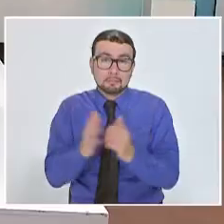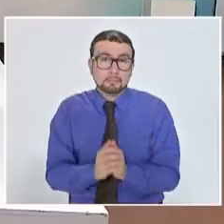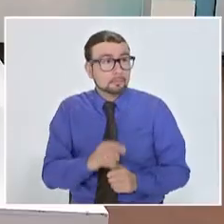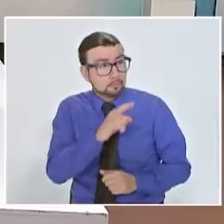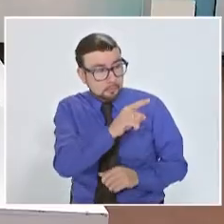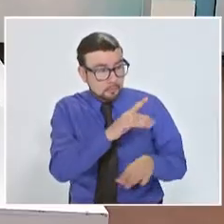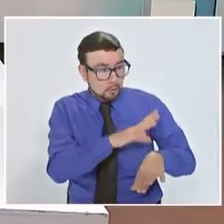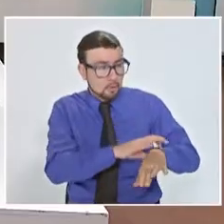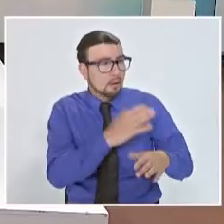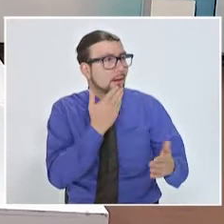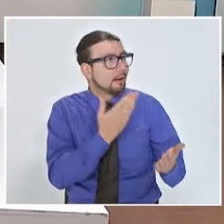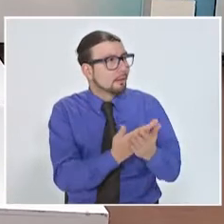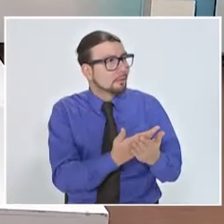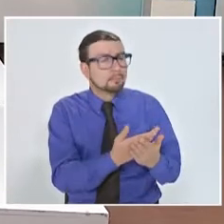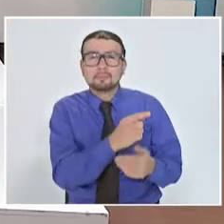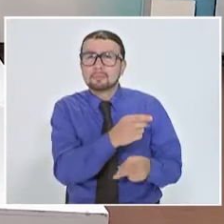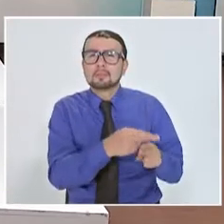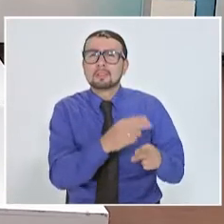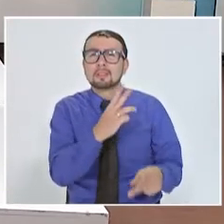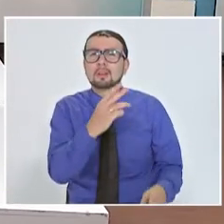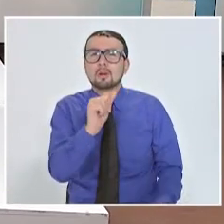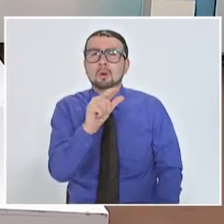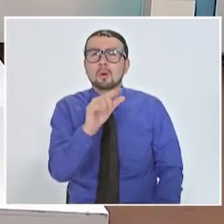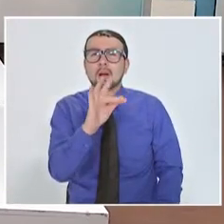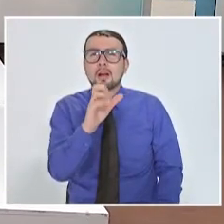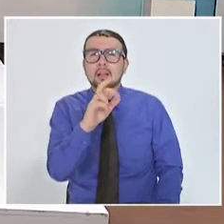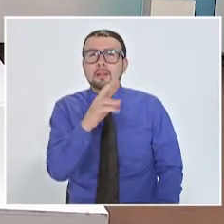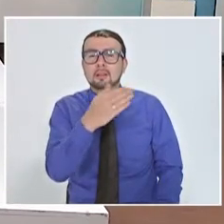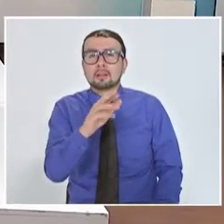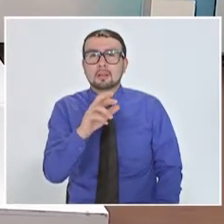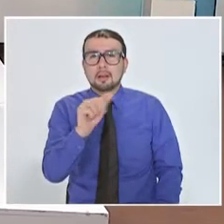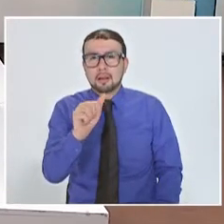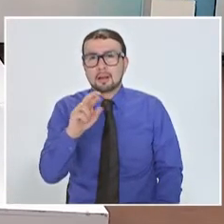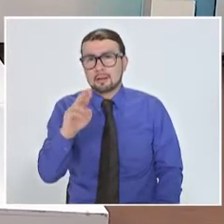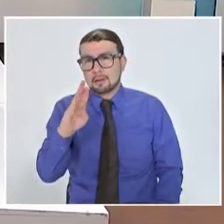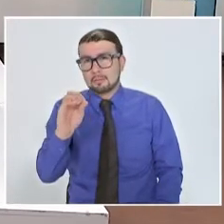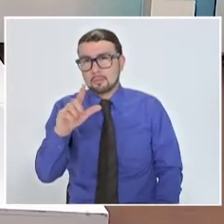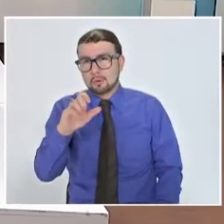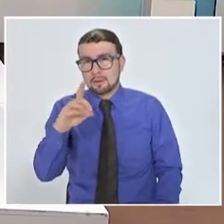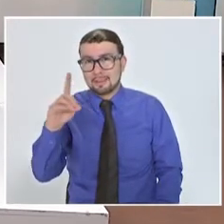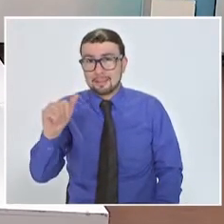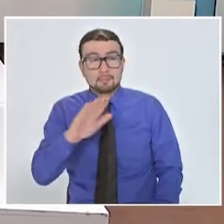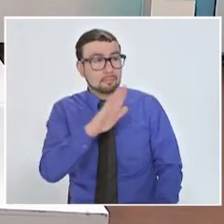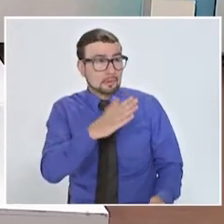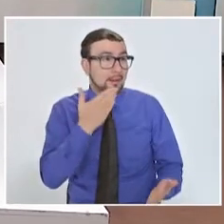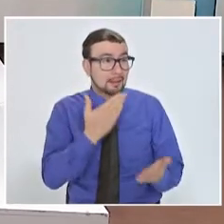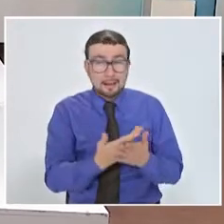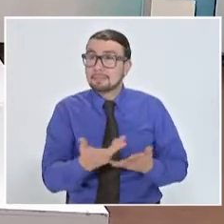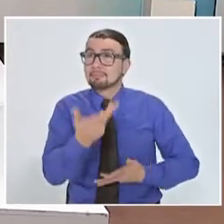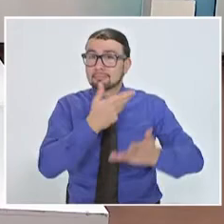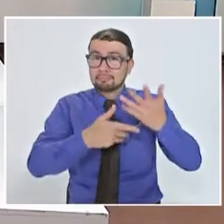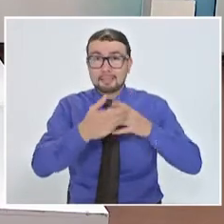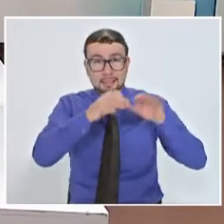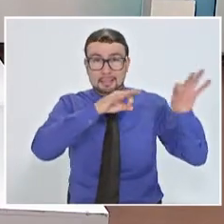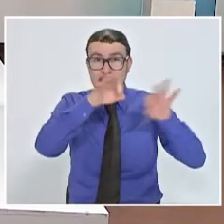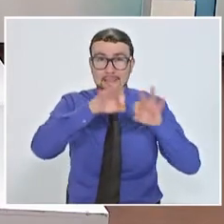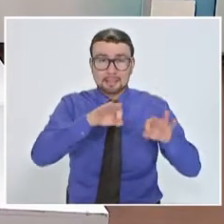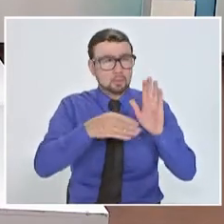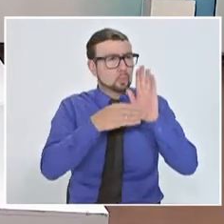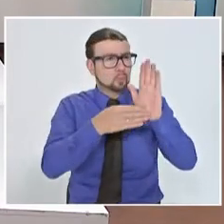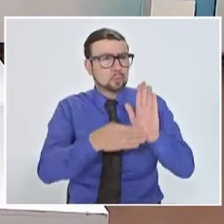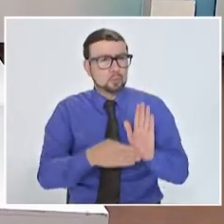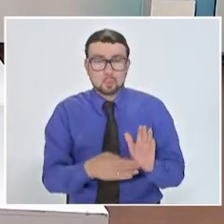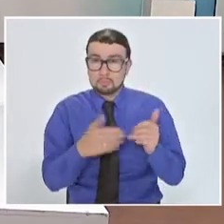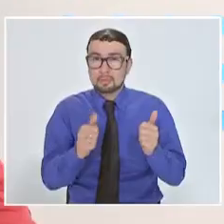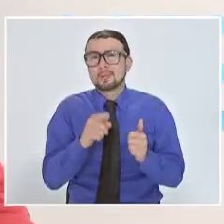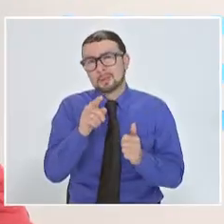Walter Antonio Arboleda Ruiz, yo quiero agradecerle a usted de una manera muy didáctica, esperamos que todos ustedes